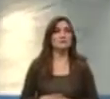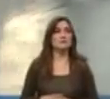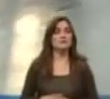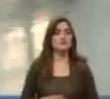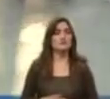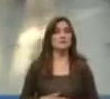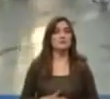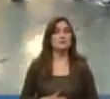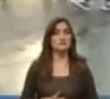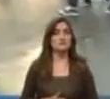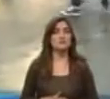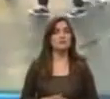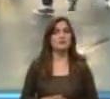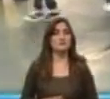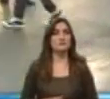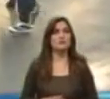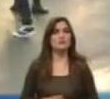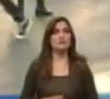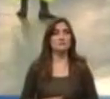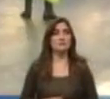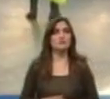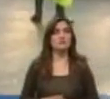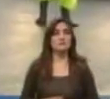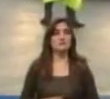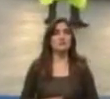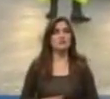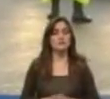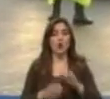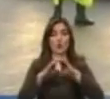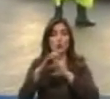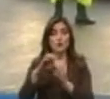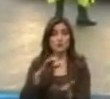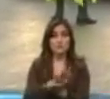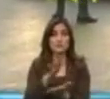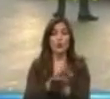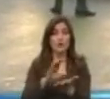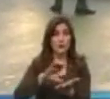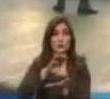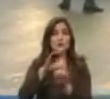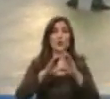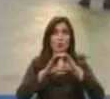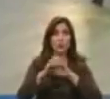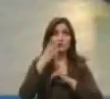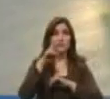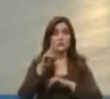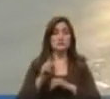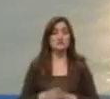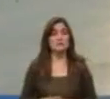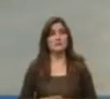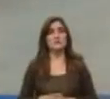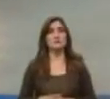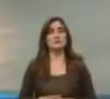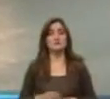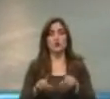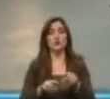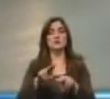se podría decir, de transporte escolar que trata de abastecer a aquellas personas que esperan el transporte aquí. También hemos podido ver que muchísimas personas han tenido